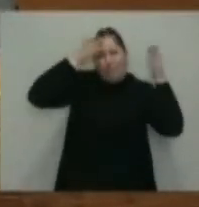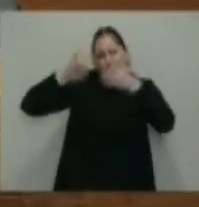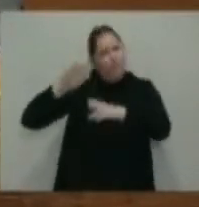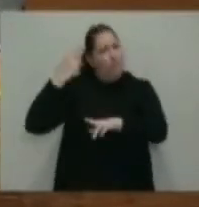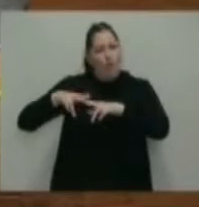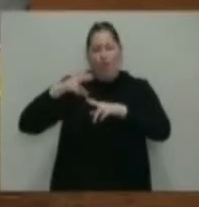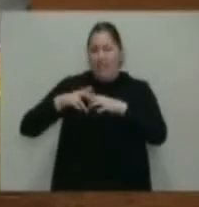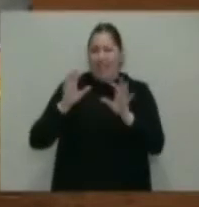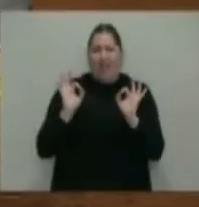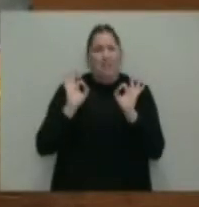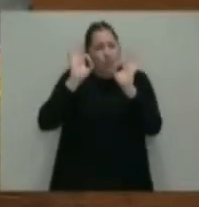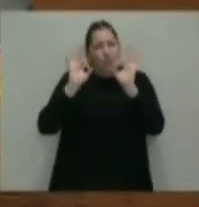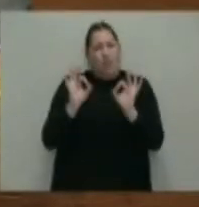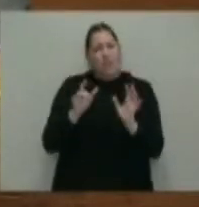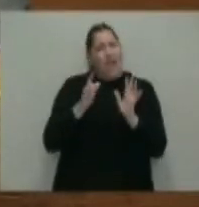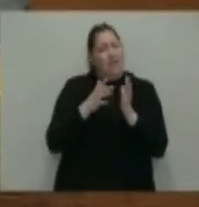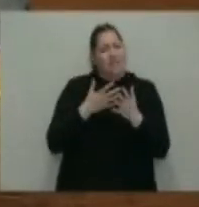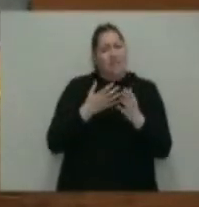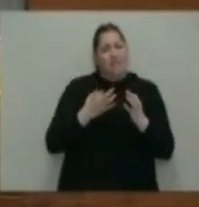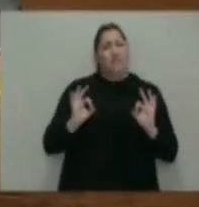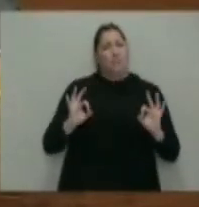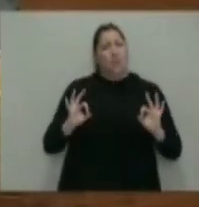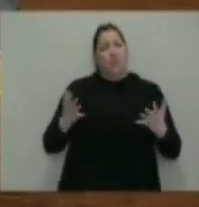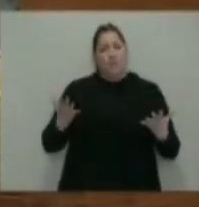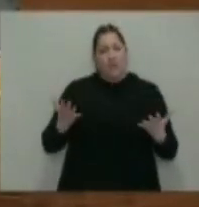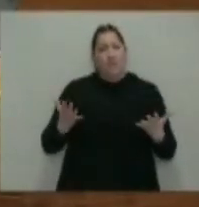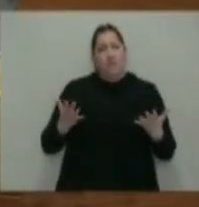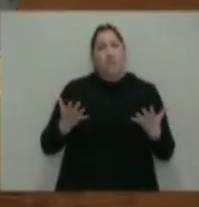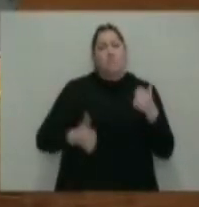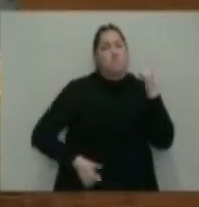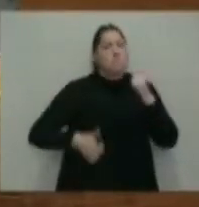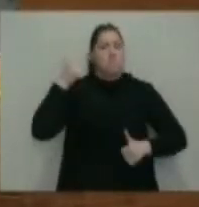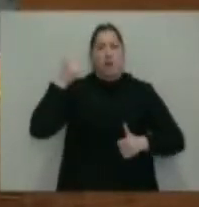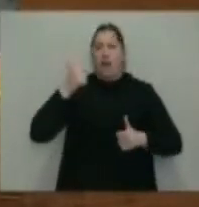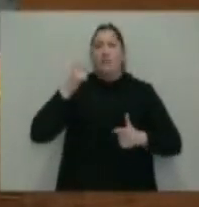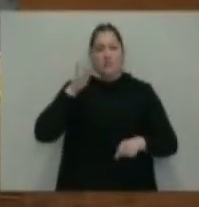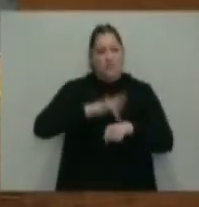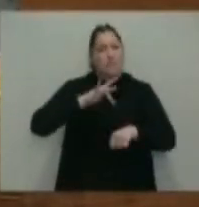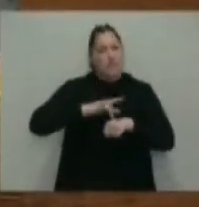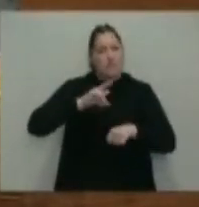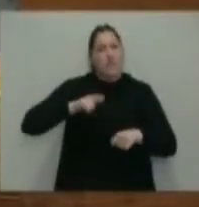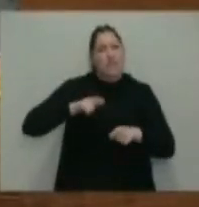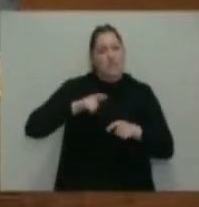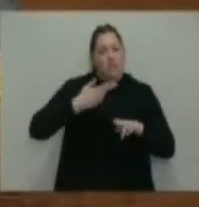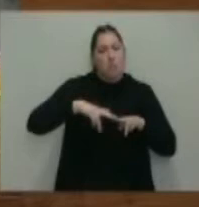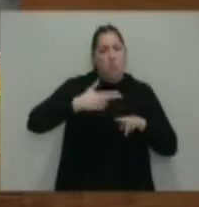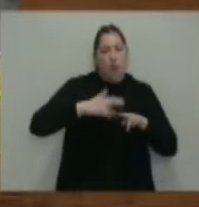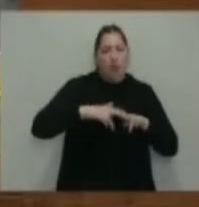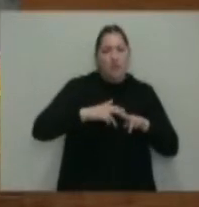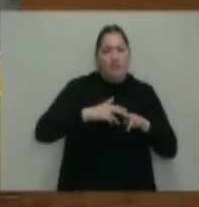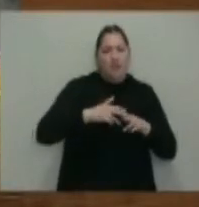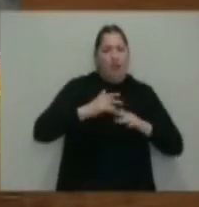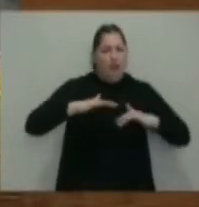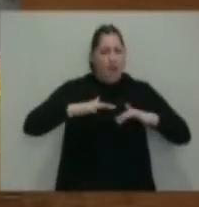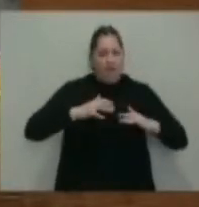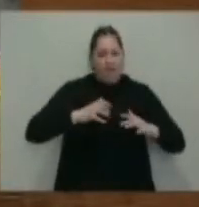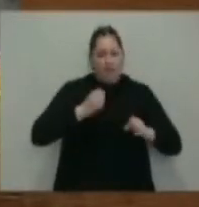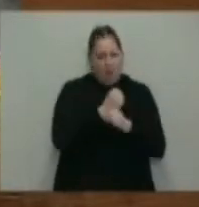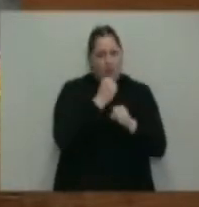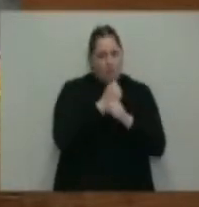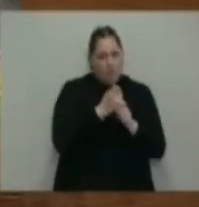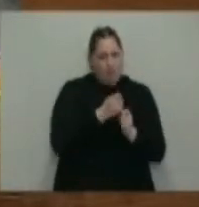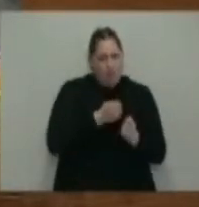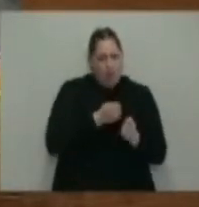políticas concretas y políticas específicas y a los que pueden ser especialmente sensibles estas políticas activas de